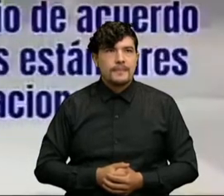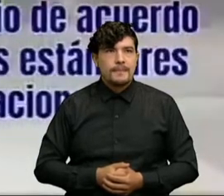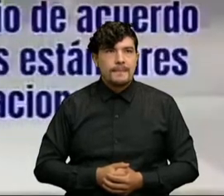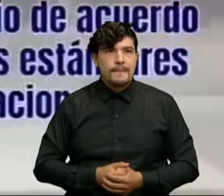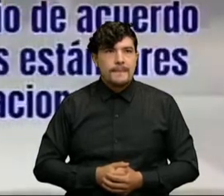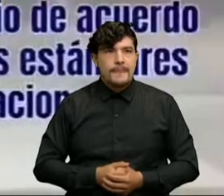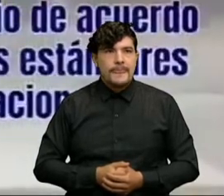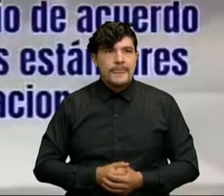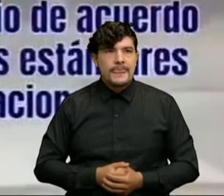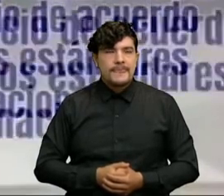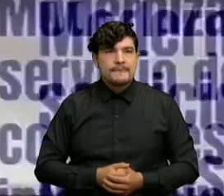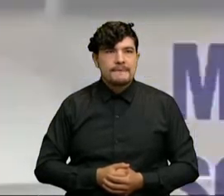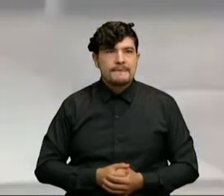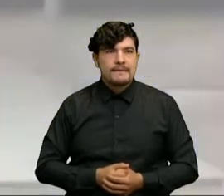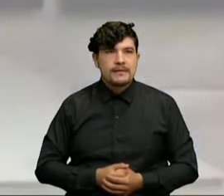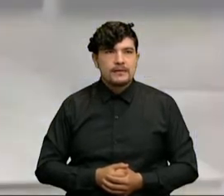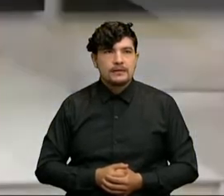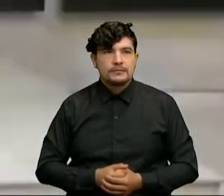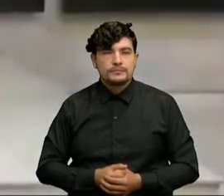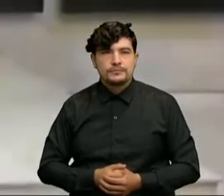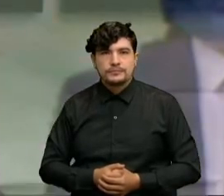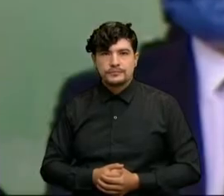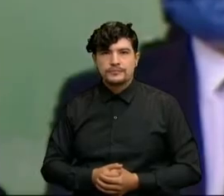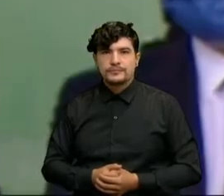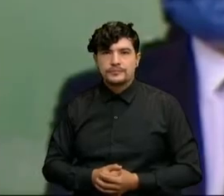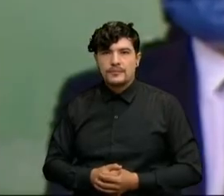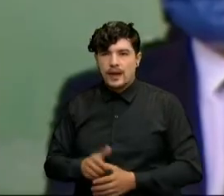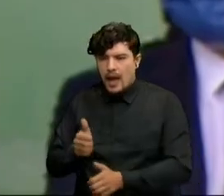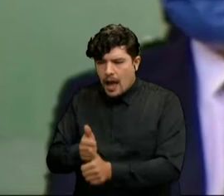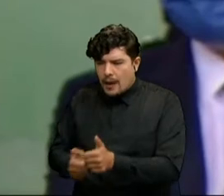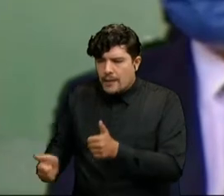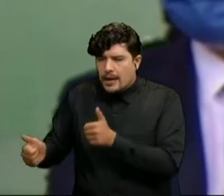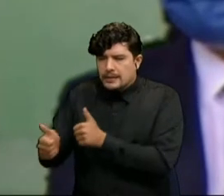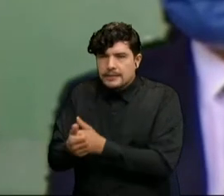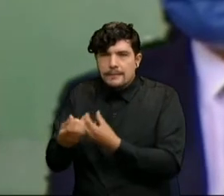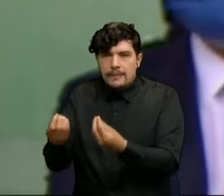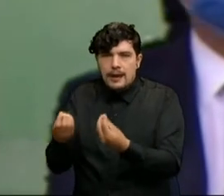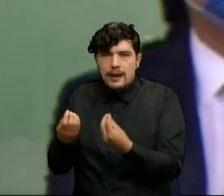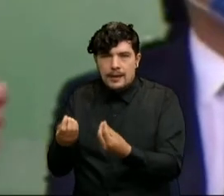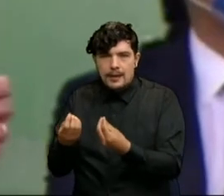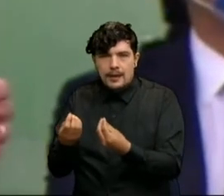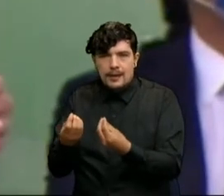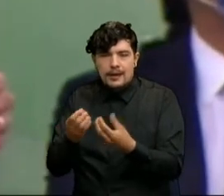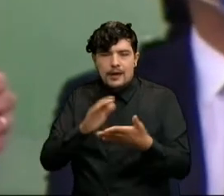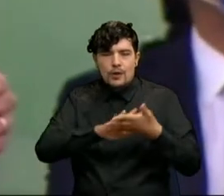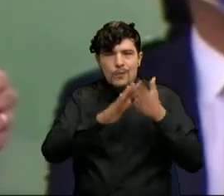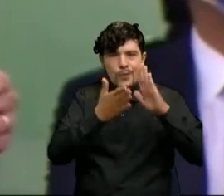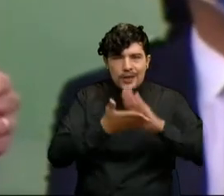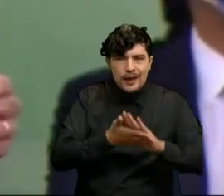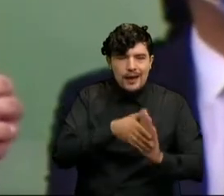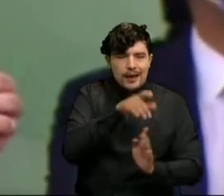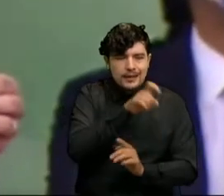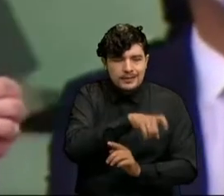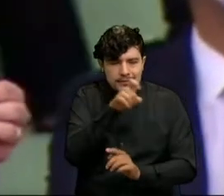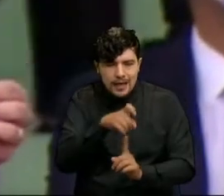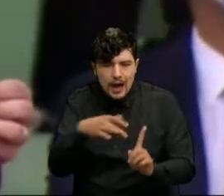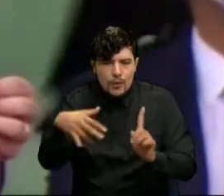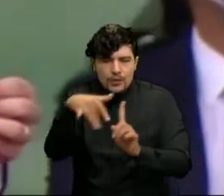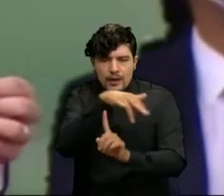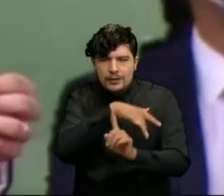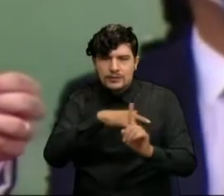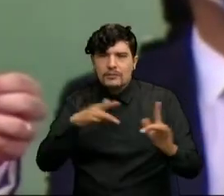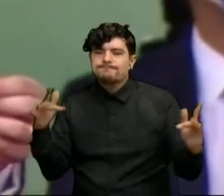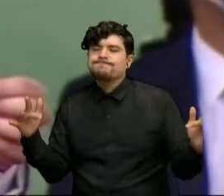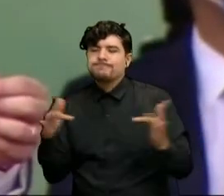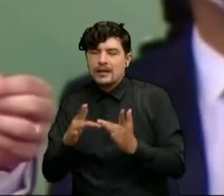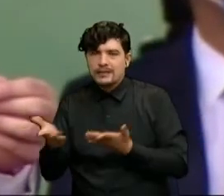Estos avances contribuyen a una prestación focalizada del servicio acorde con las necesidades de cada contexto local. Y por eso